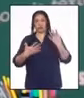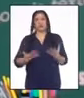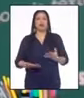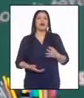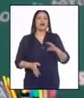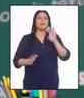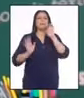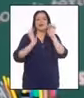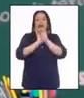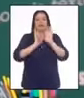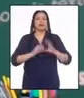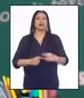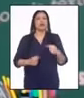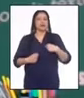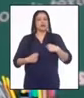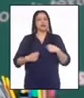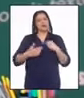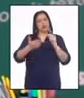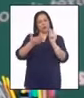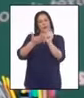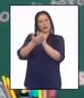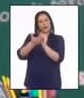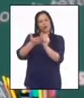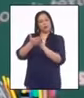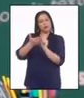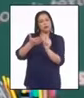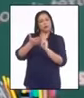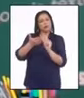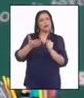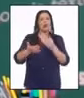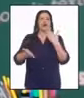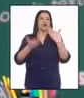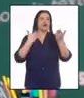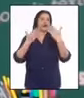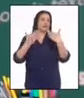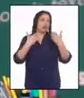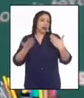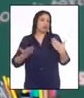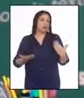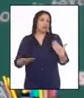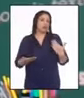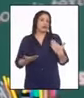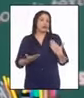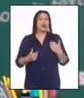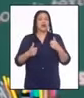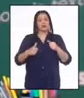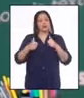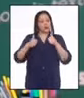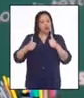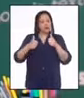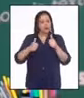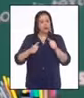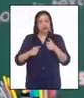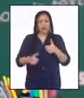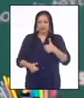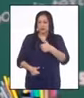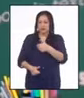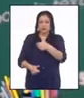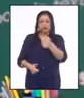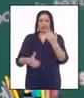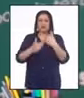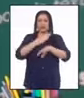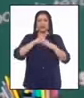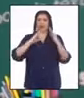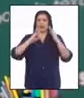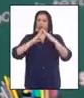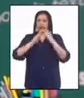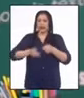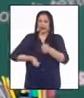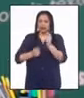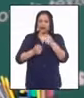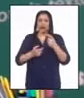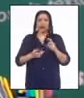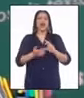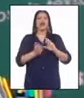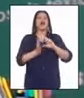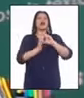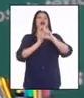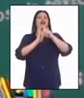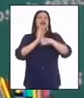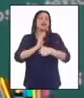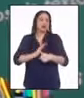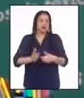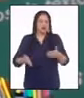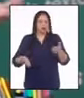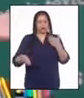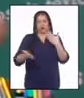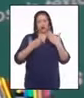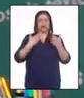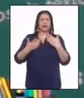sería incoherente si redactáramos un texto en el que hablamos sobre la adecuada desinfección en las casas y luego mencionar algo sobre las preferencias